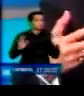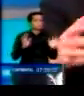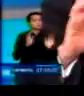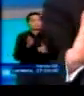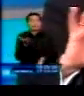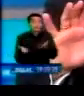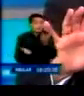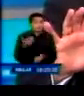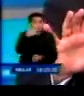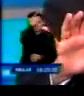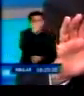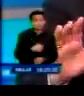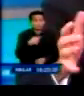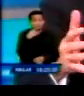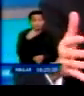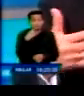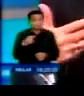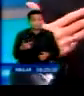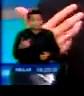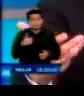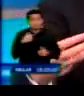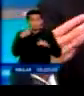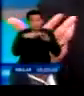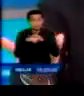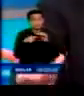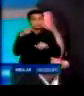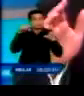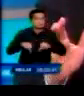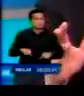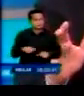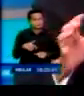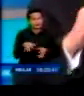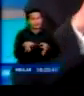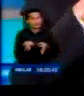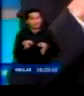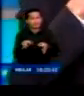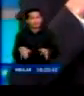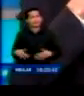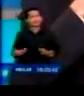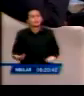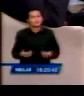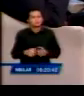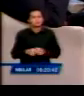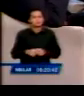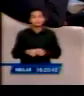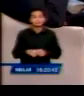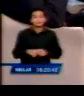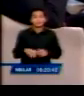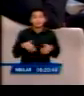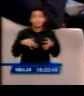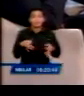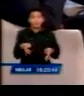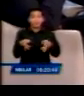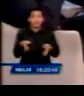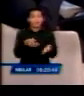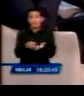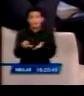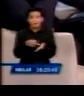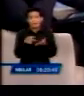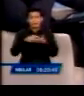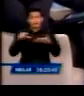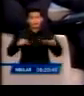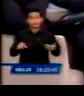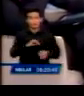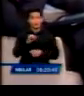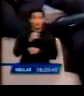existir eventualmente cartera tóxica. ¿Cuál es el indicador de morosidad de esa cartera? Bueno, la morosidad de la cartera total del sistema